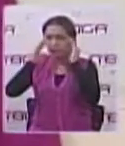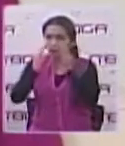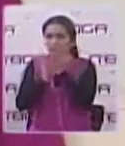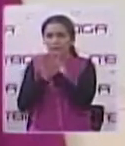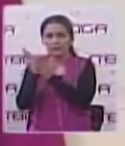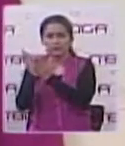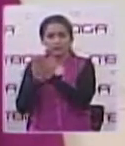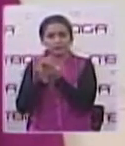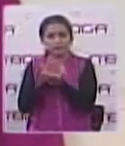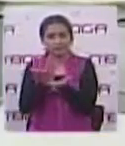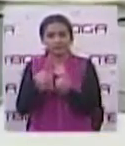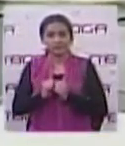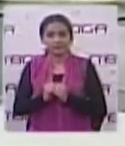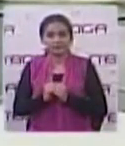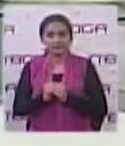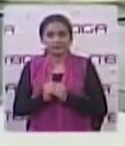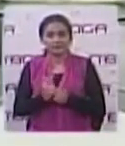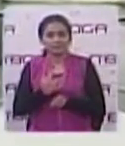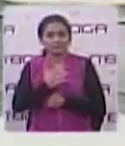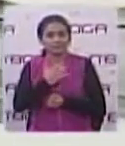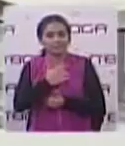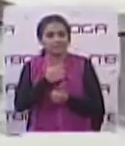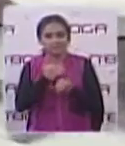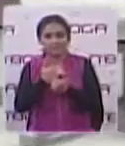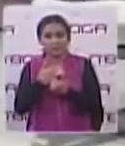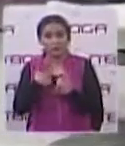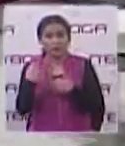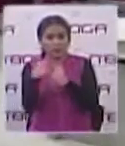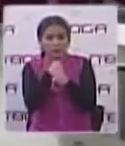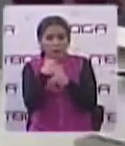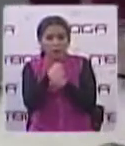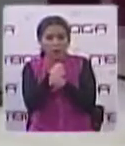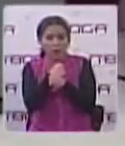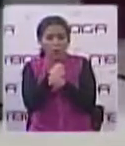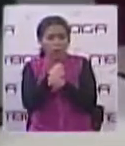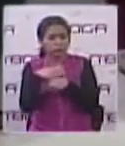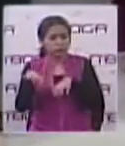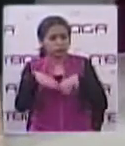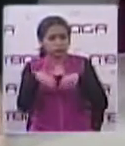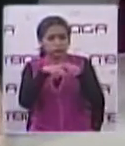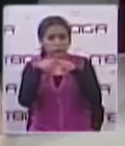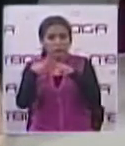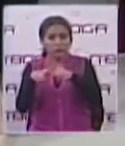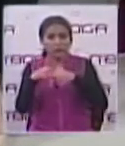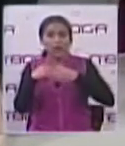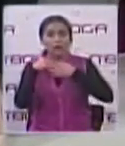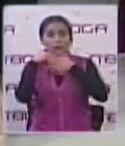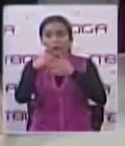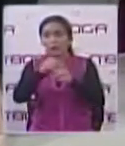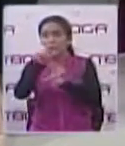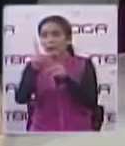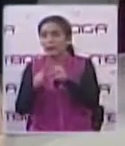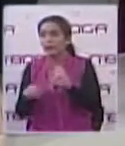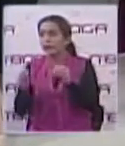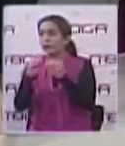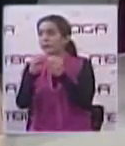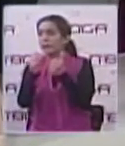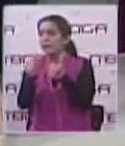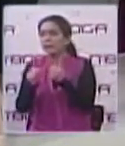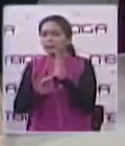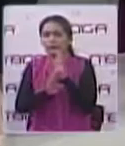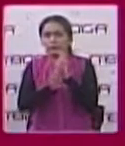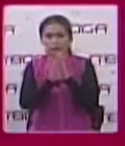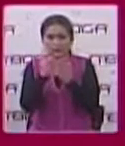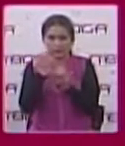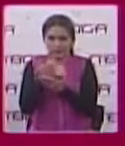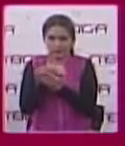que el trabajo que realizamos aporta para mejorar las condiciones económicas, ambientales del país y ser un